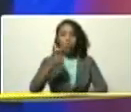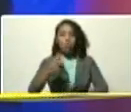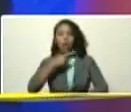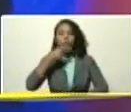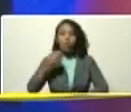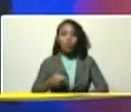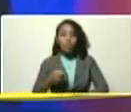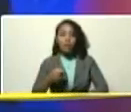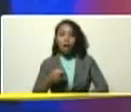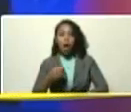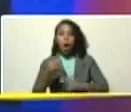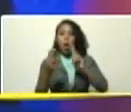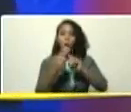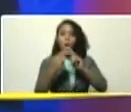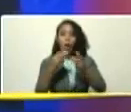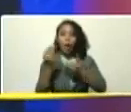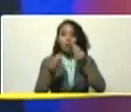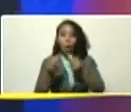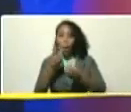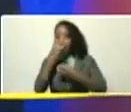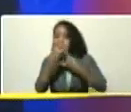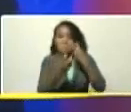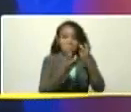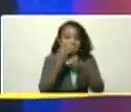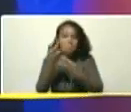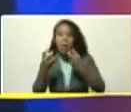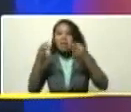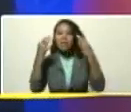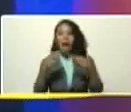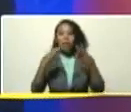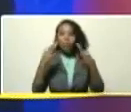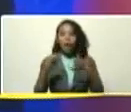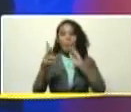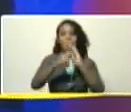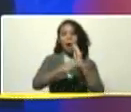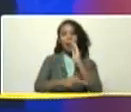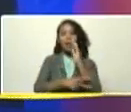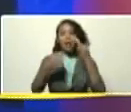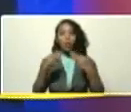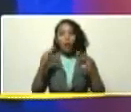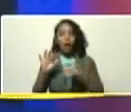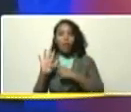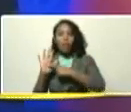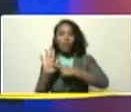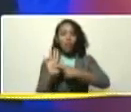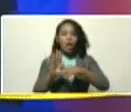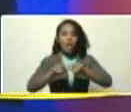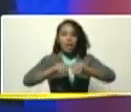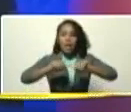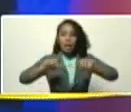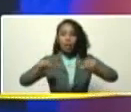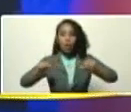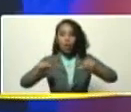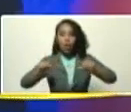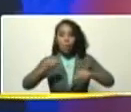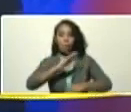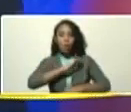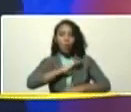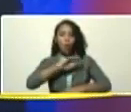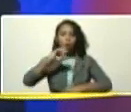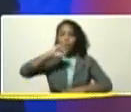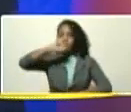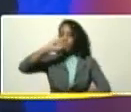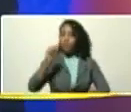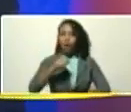rusa conozcan las bellezas naturales, conozcan la geografía maravillosa